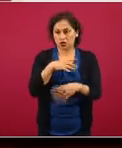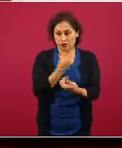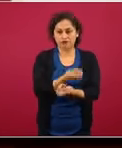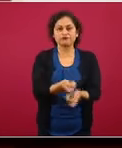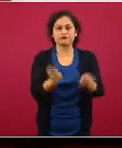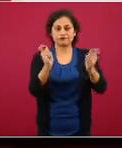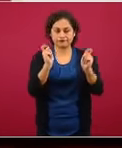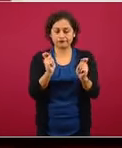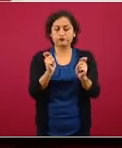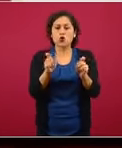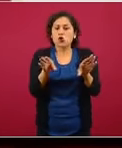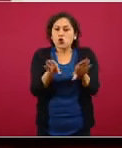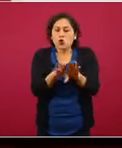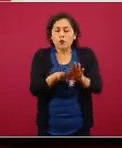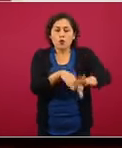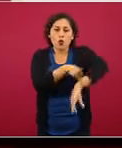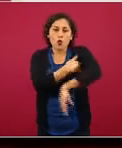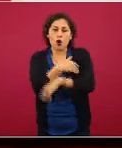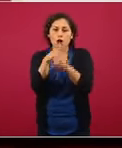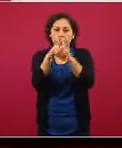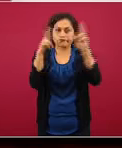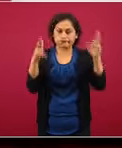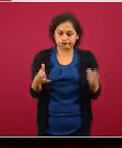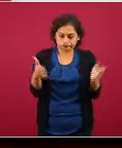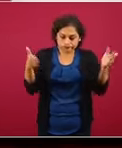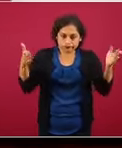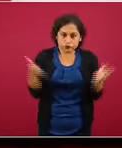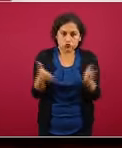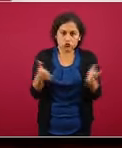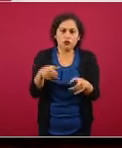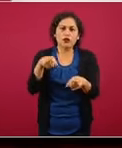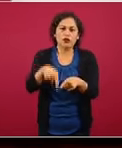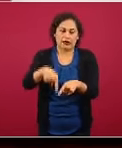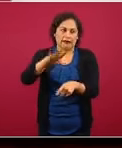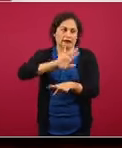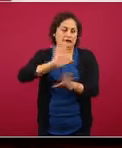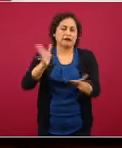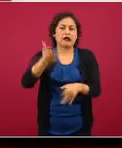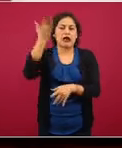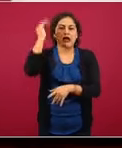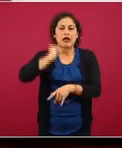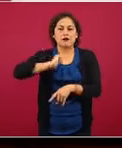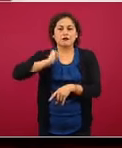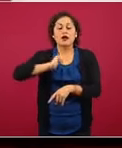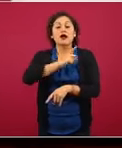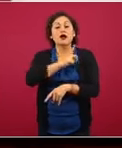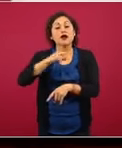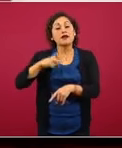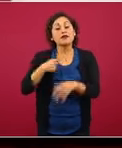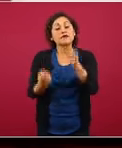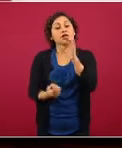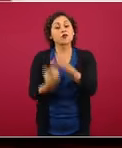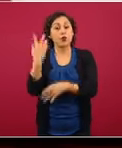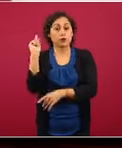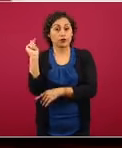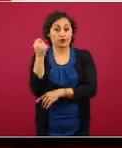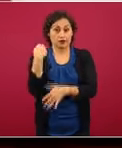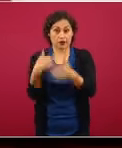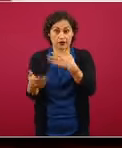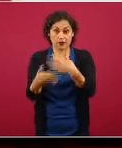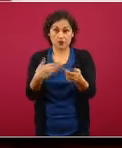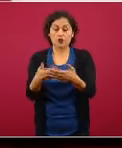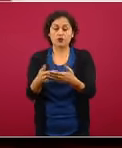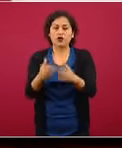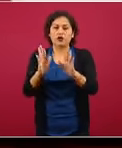la red de frío ya era una red de frío vieja que se tenía que actualizar, que se hizo